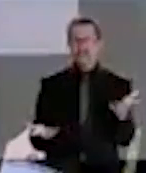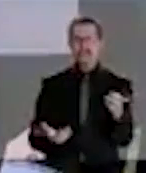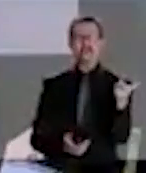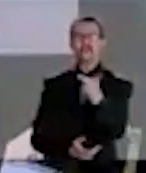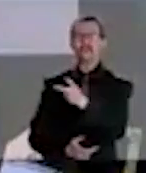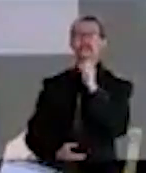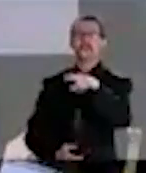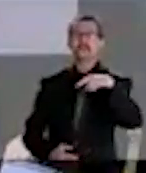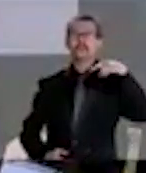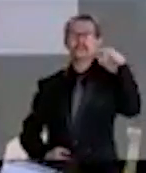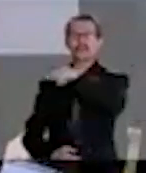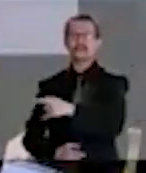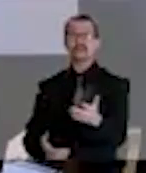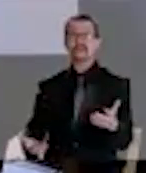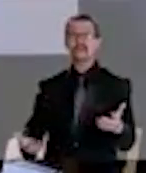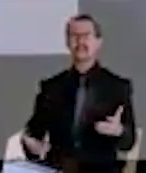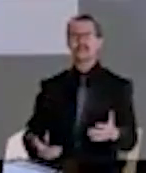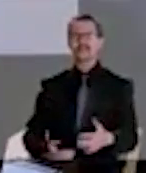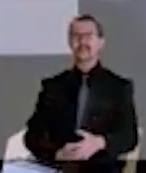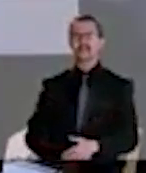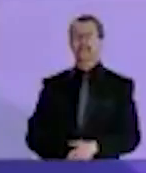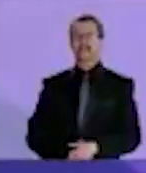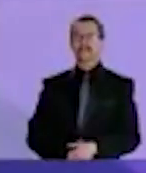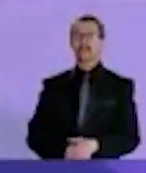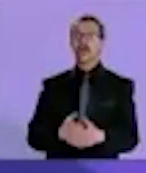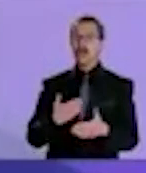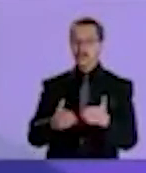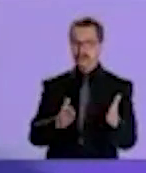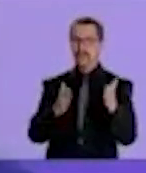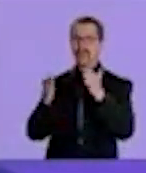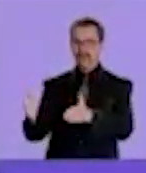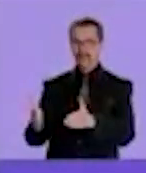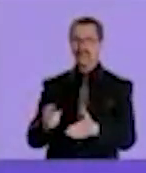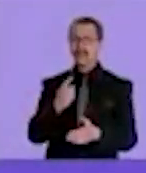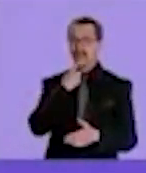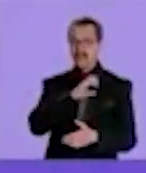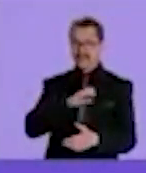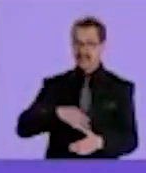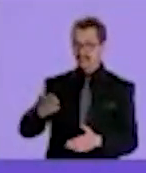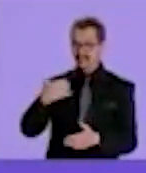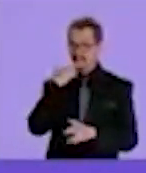responder candidato a lópez obrador es éste